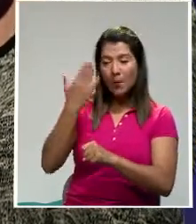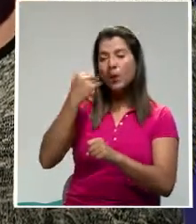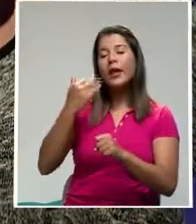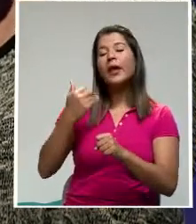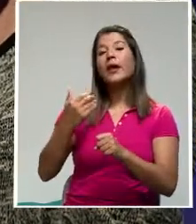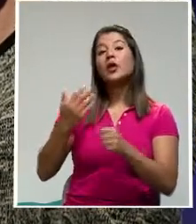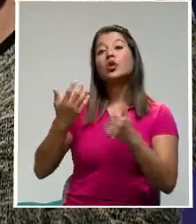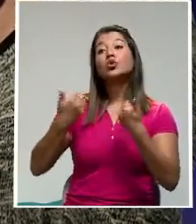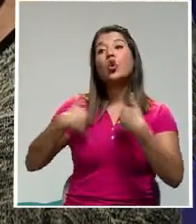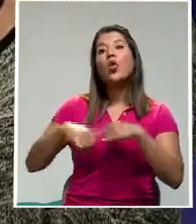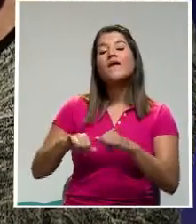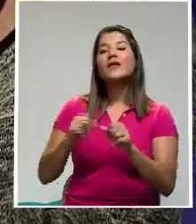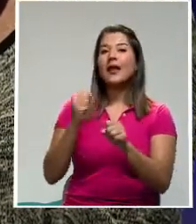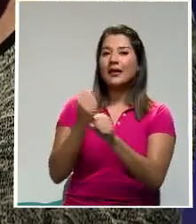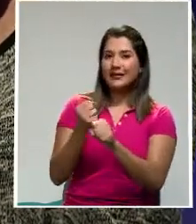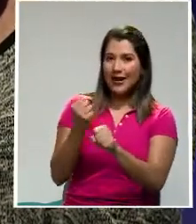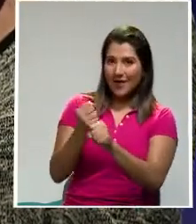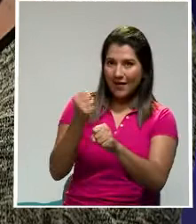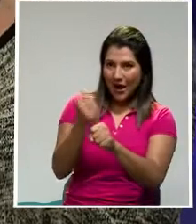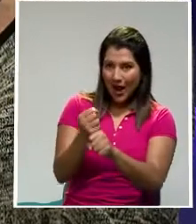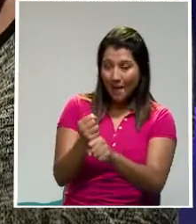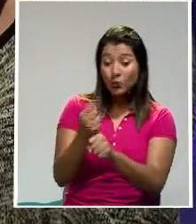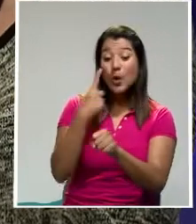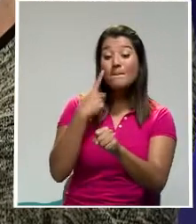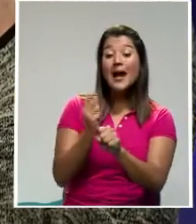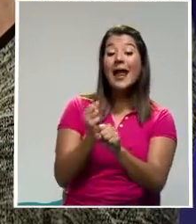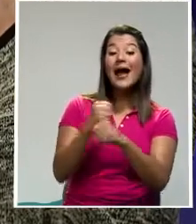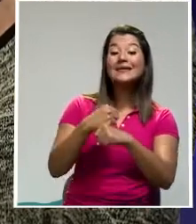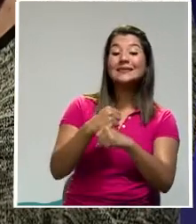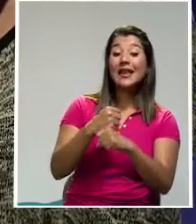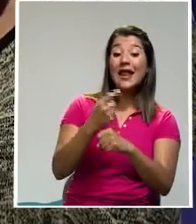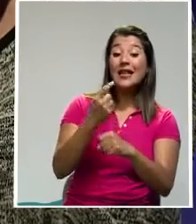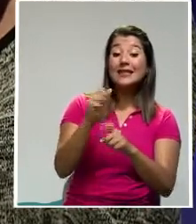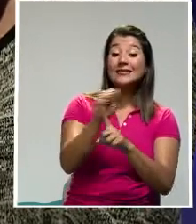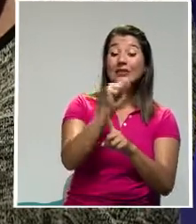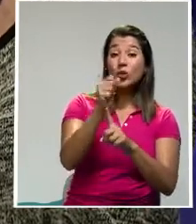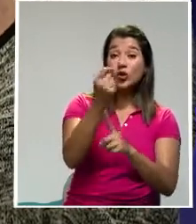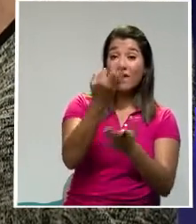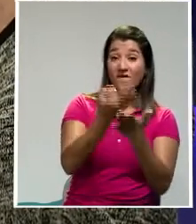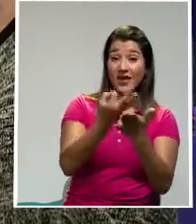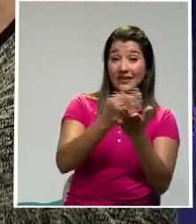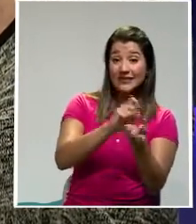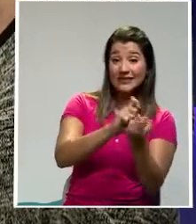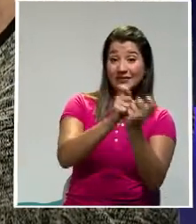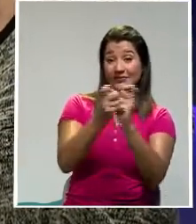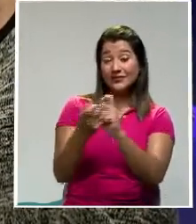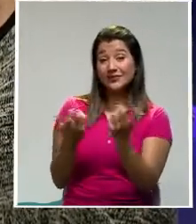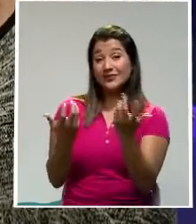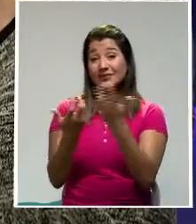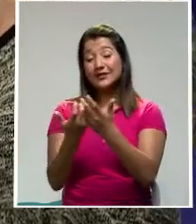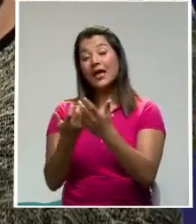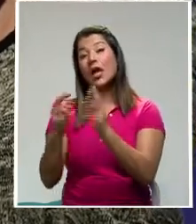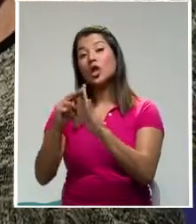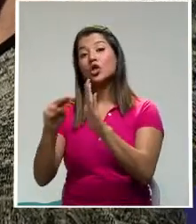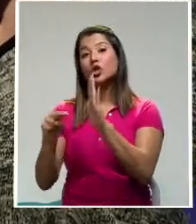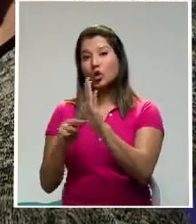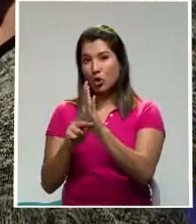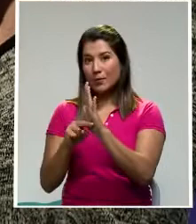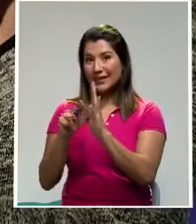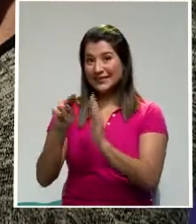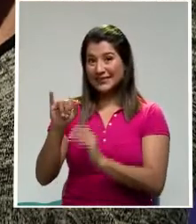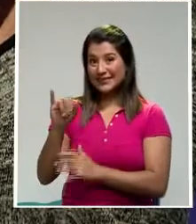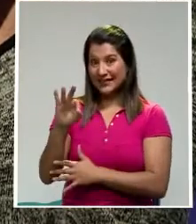en toda esa transición a expresar todo bajo las normas NIF.